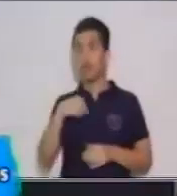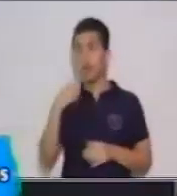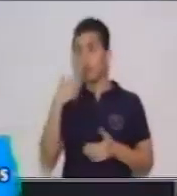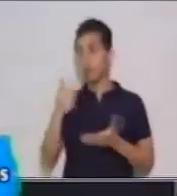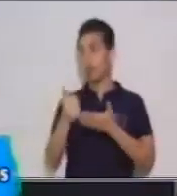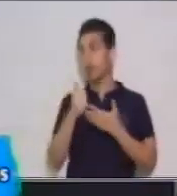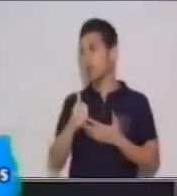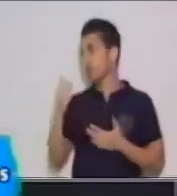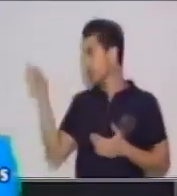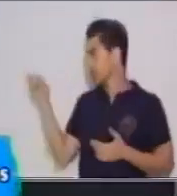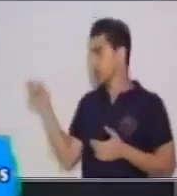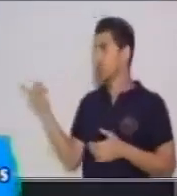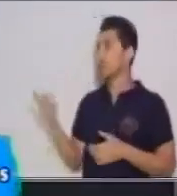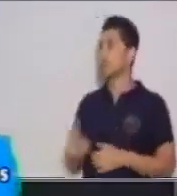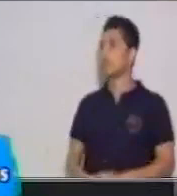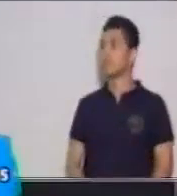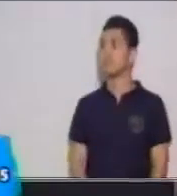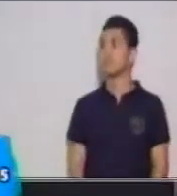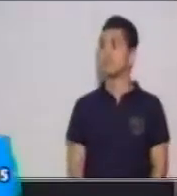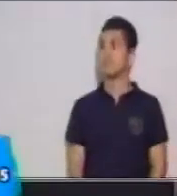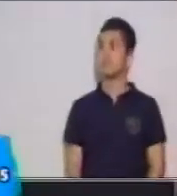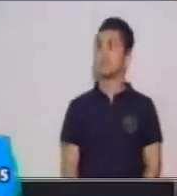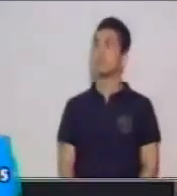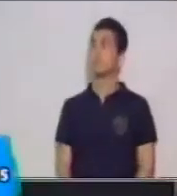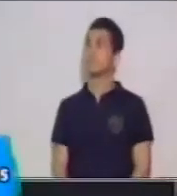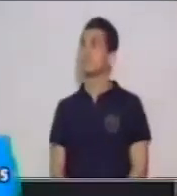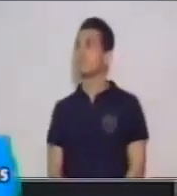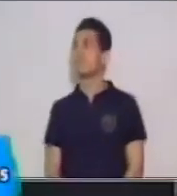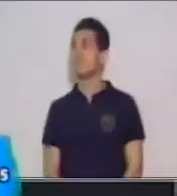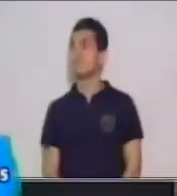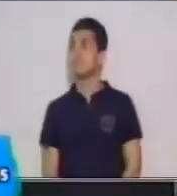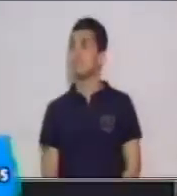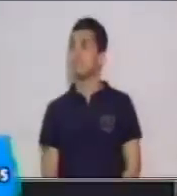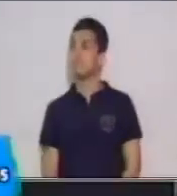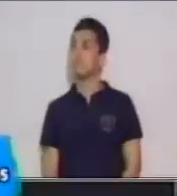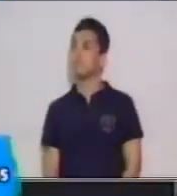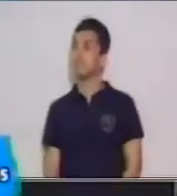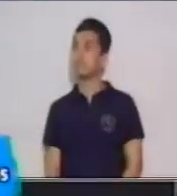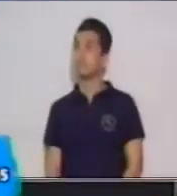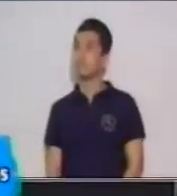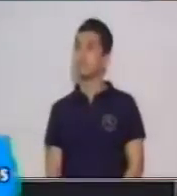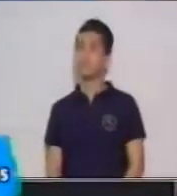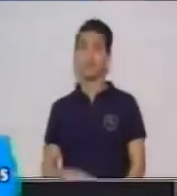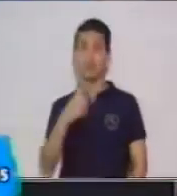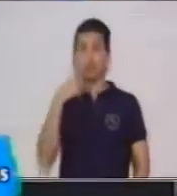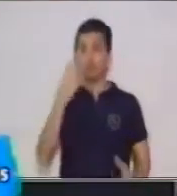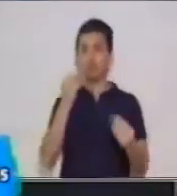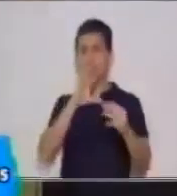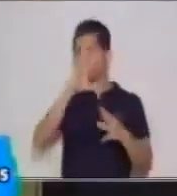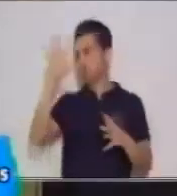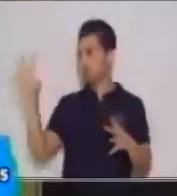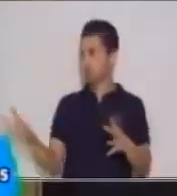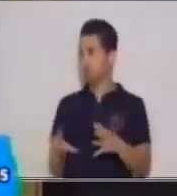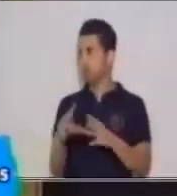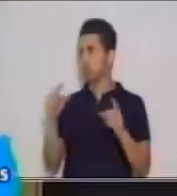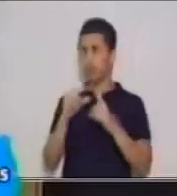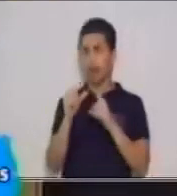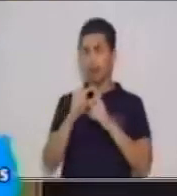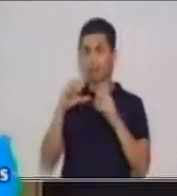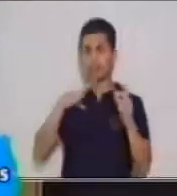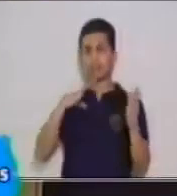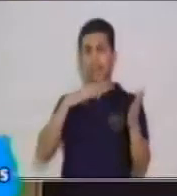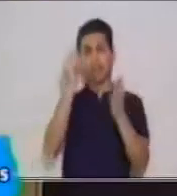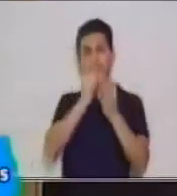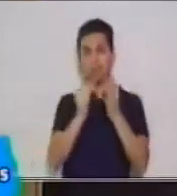ayudes a hacer un reto. Acá hay muchas palabras ilustradas. Tú me vas a